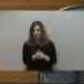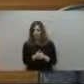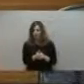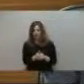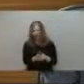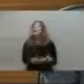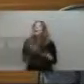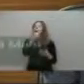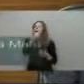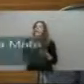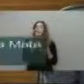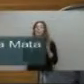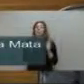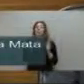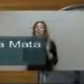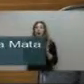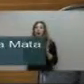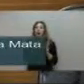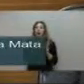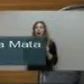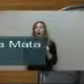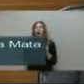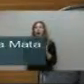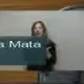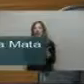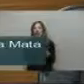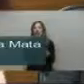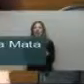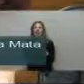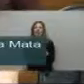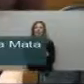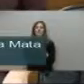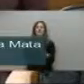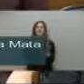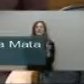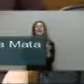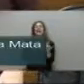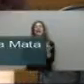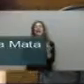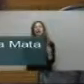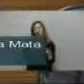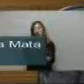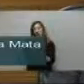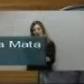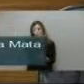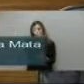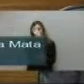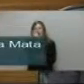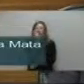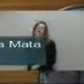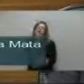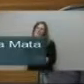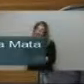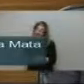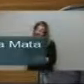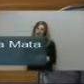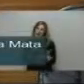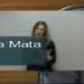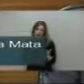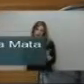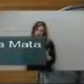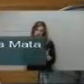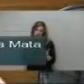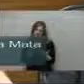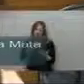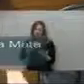Bien, pero hoy nos toca hablar de su tierra, consejera. No cambiemos, por favor, un respeto que estamos